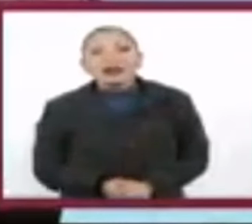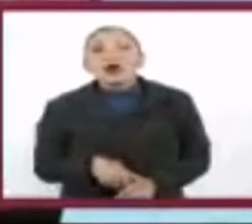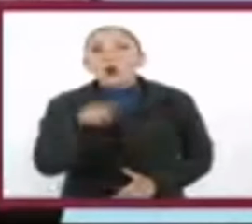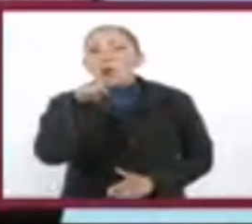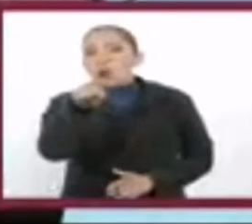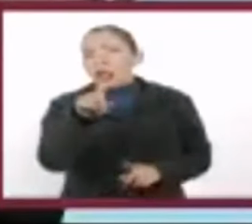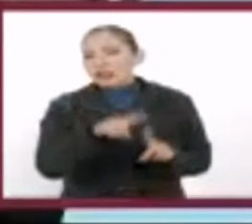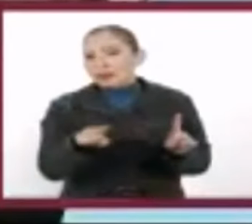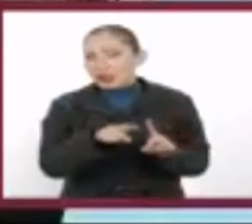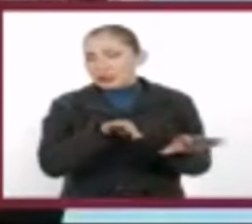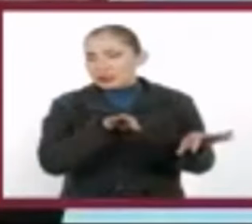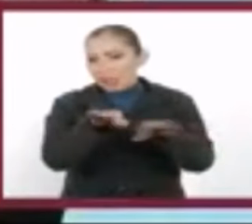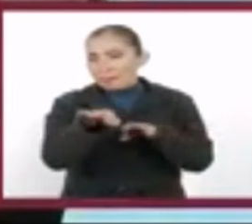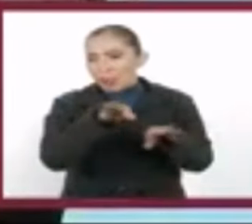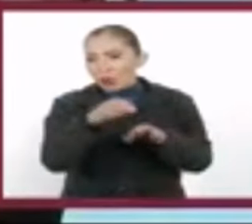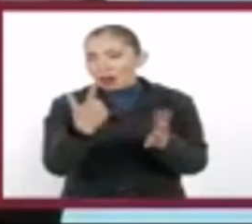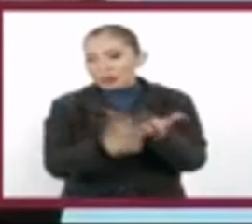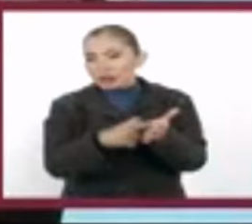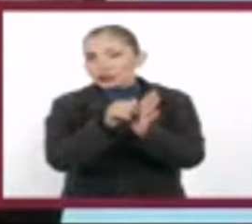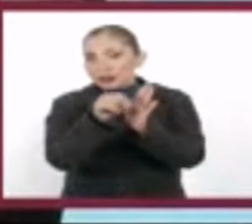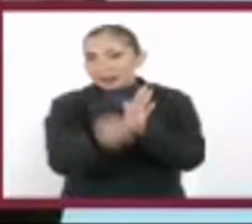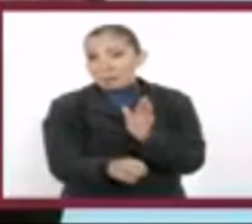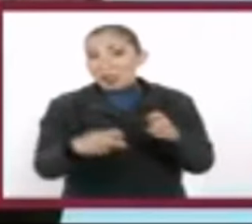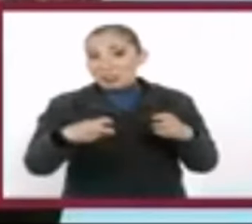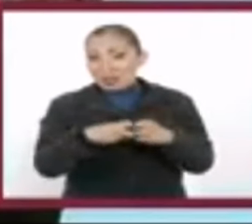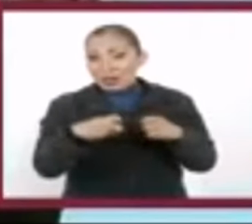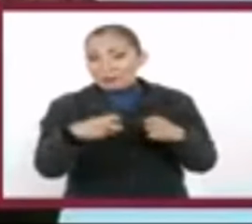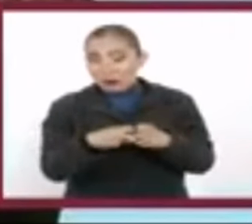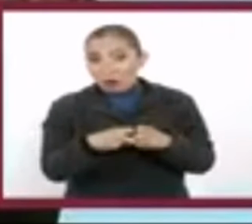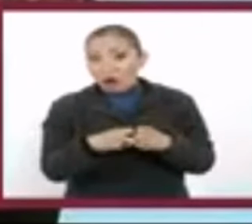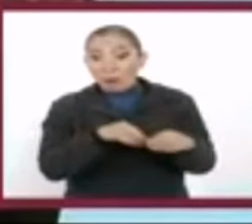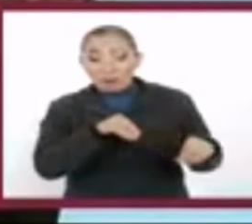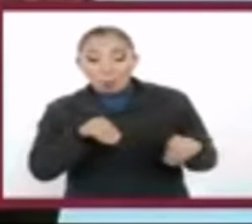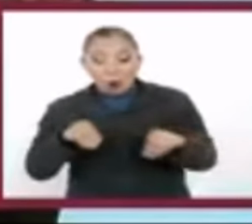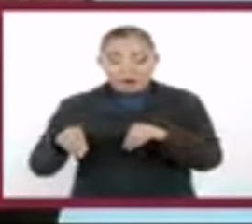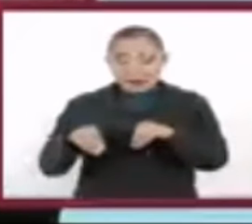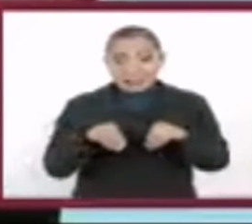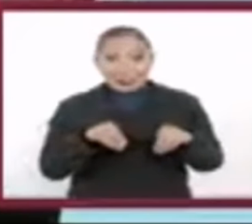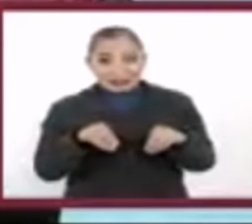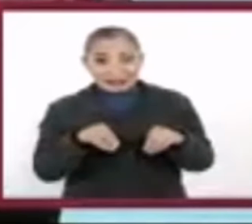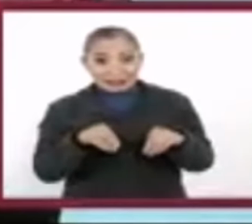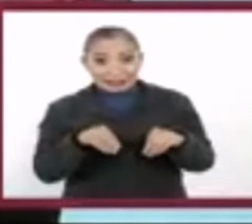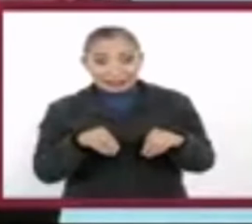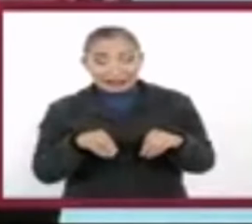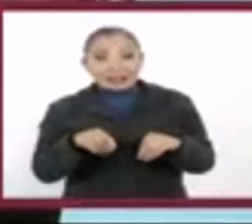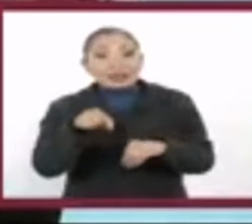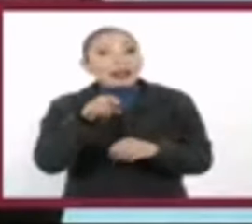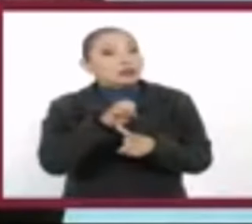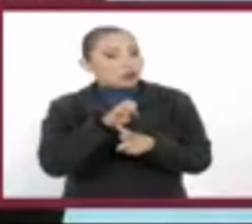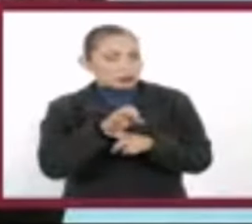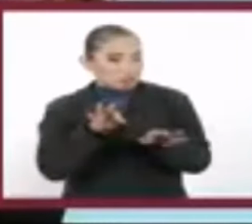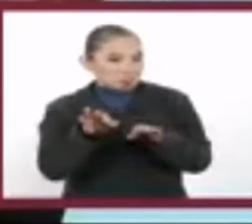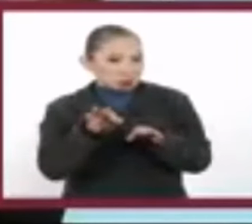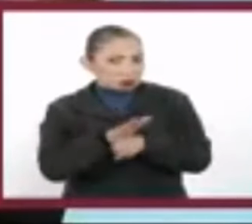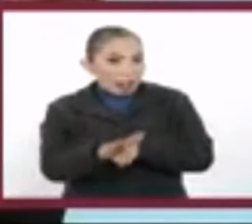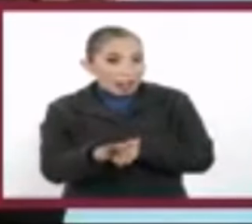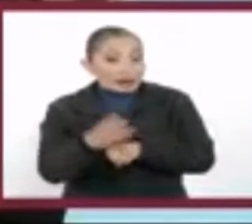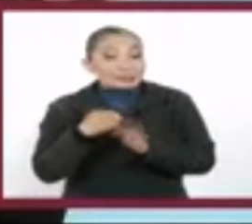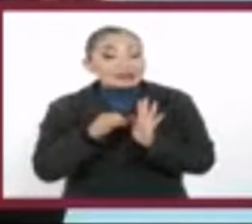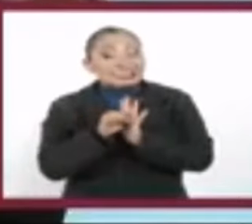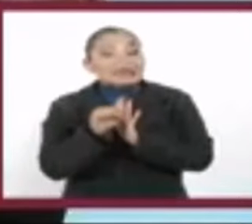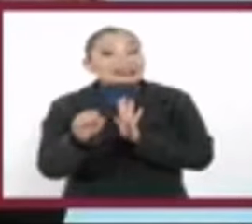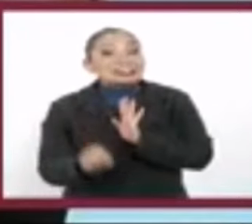Una de las múltiples funciones del sistema nervioso es el movimiento, y para llevar a cabo esta tarea,